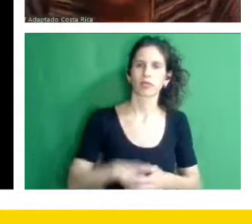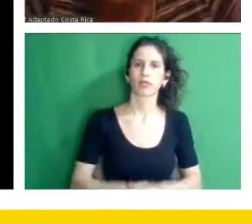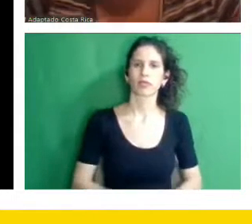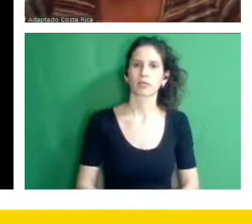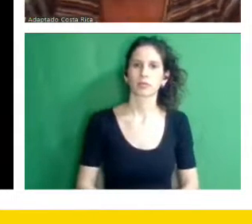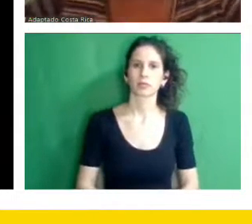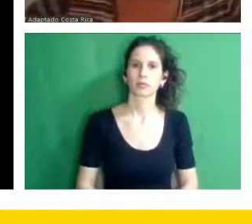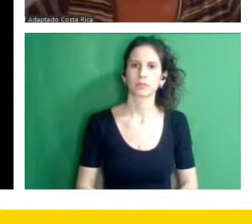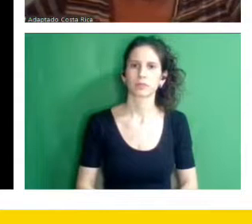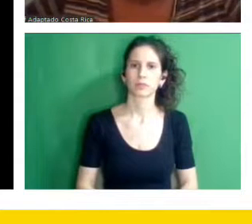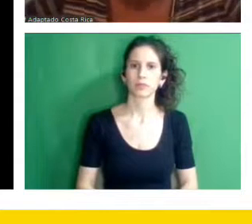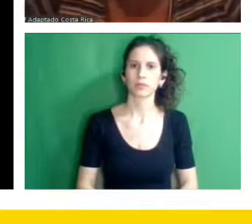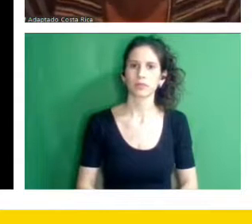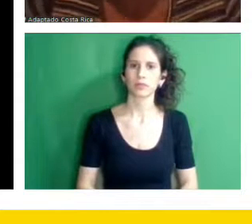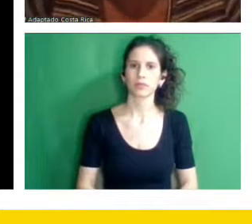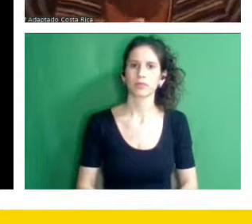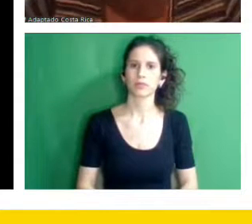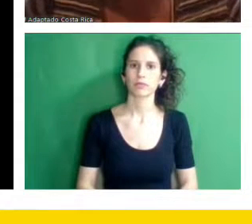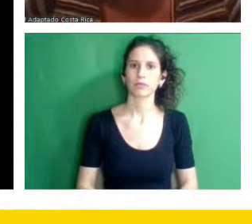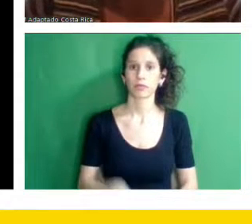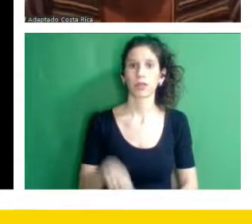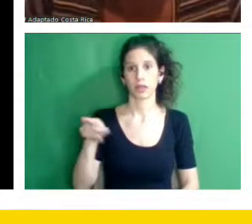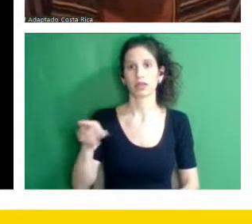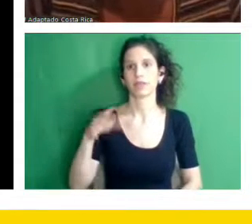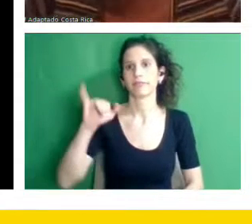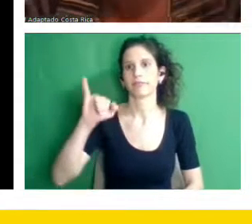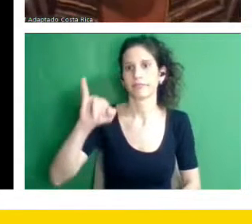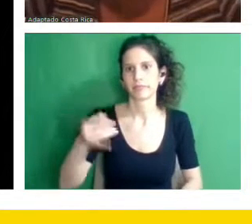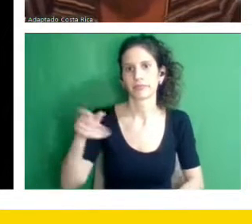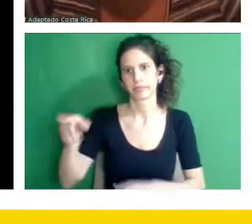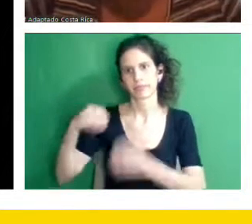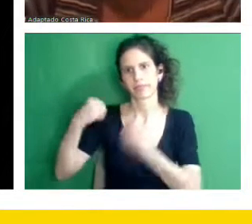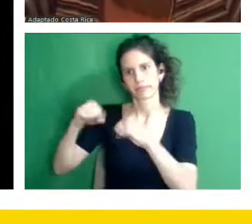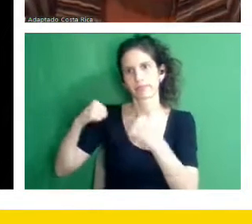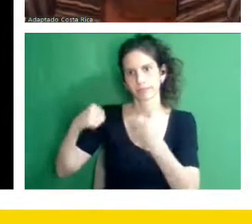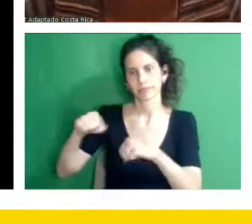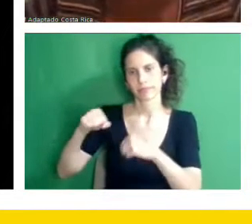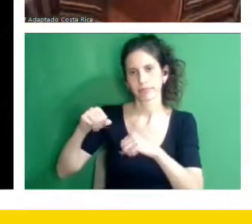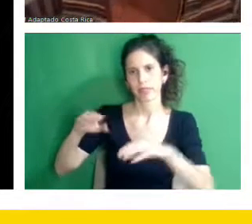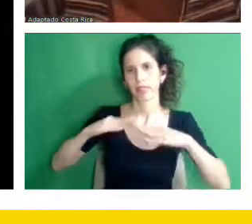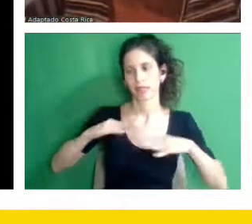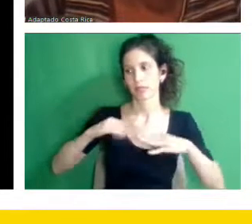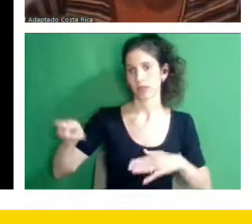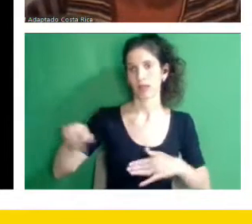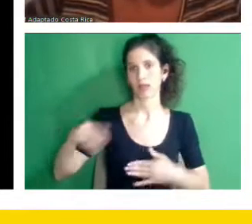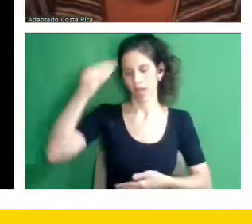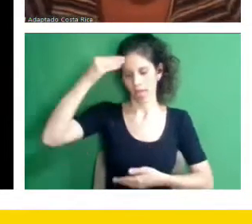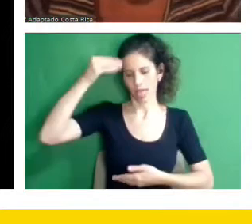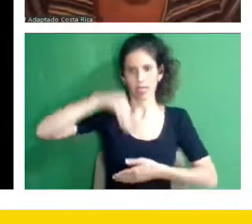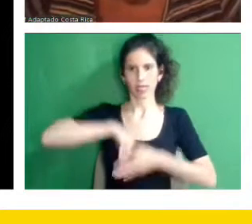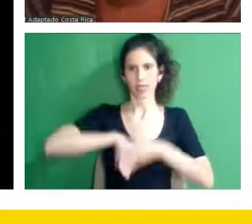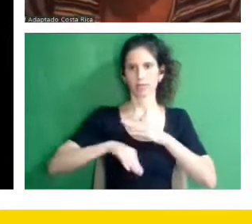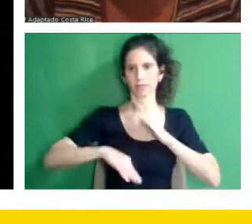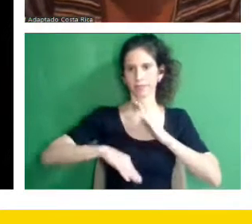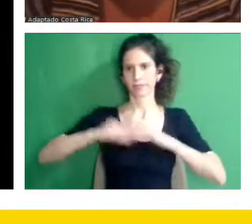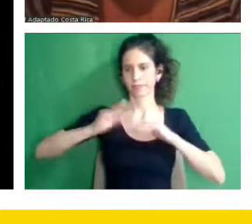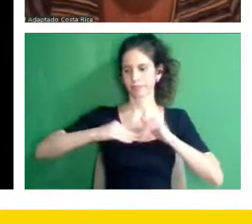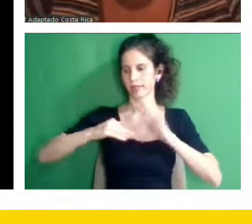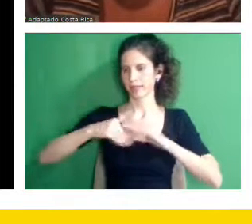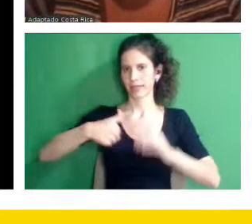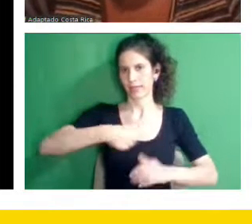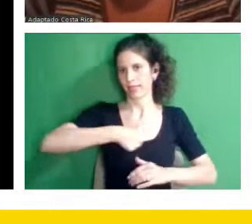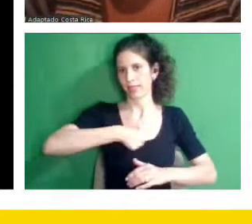ese sí que es un atleta, digamos. Todo lo que a mí me cuesta como creérmela, él lo tiene, él sabe que él es atleta. Y